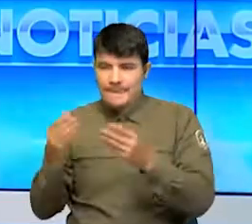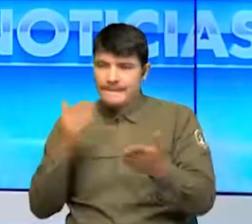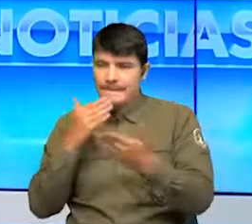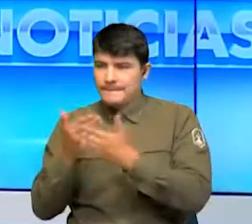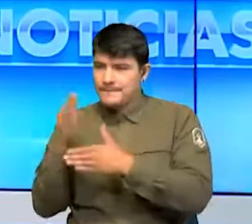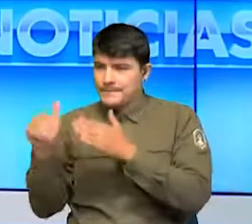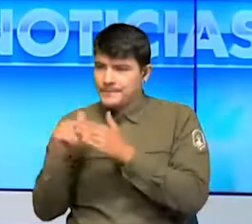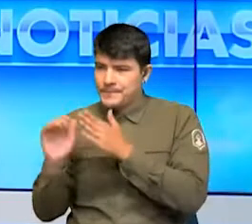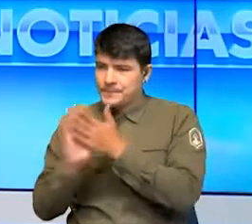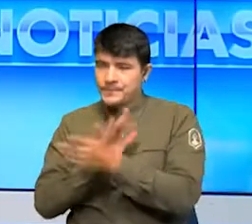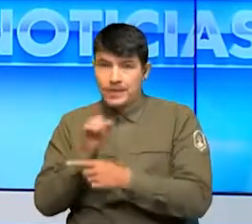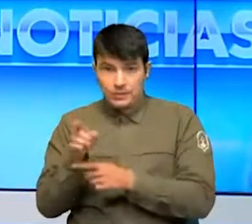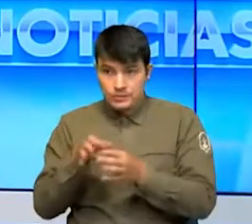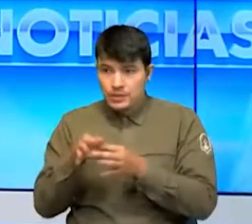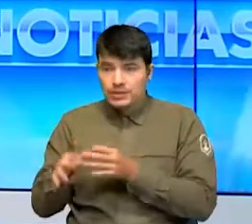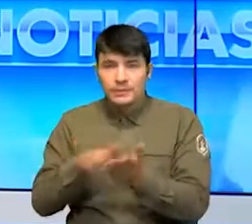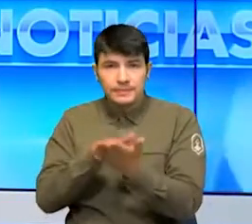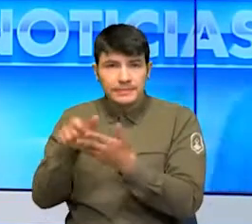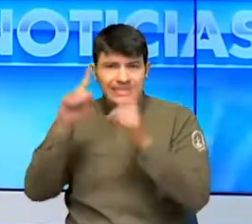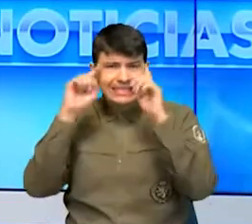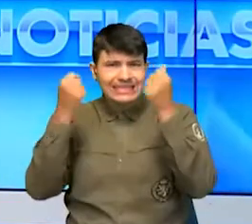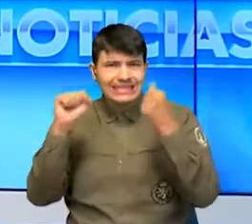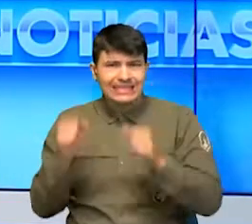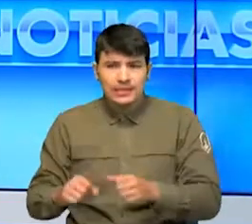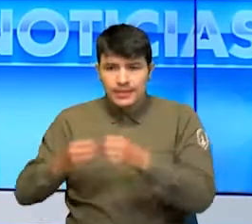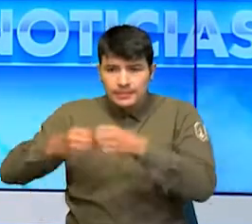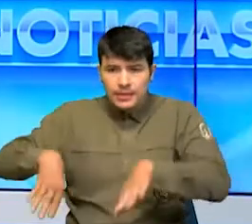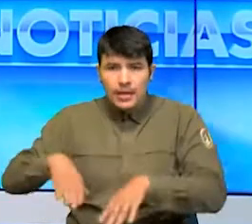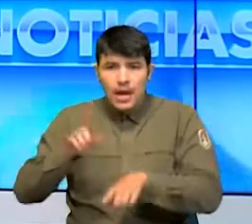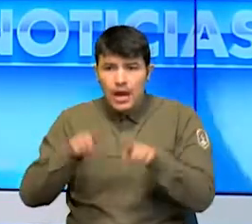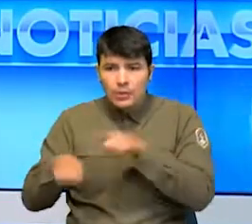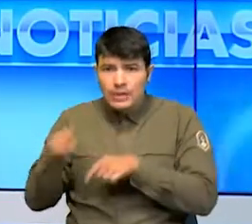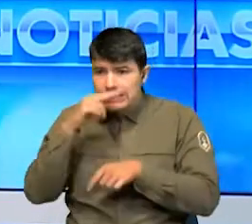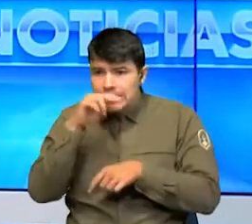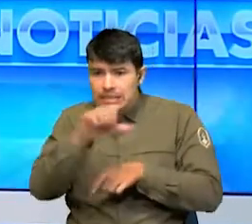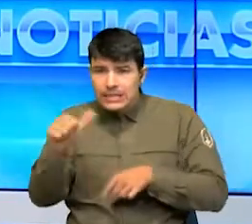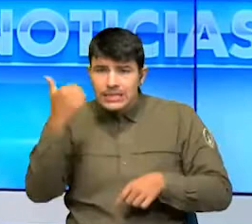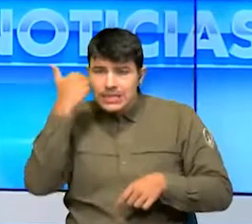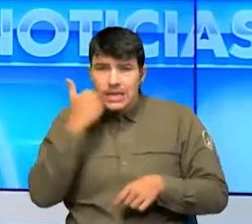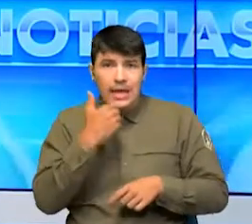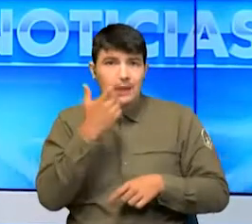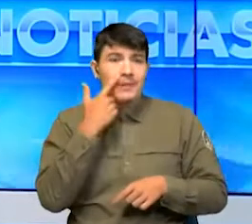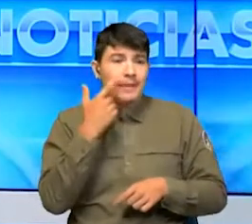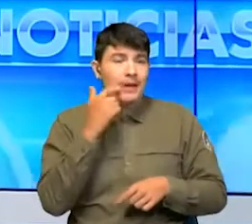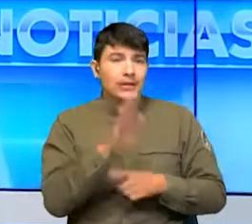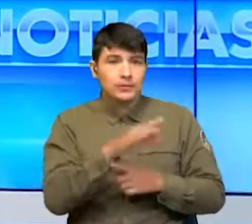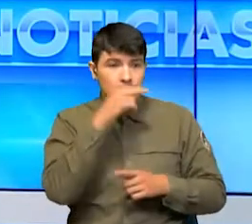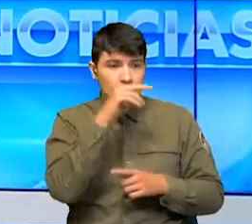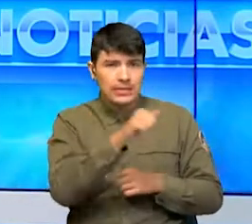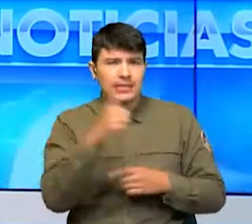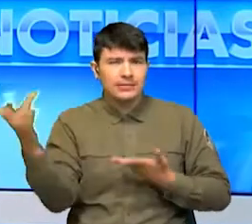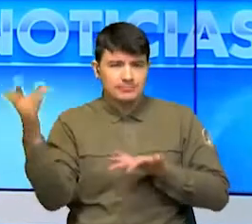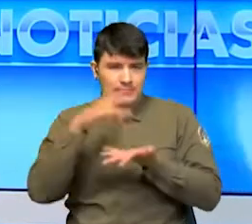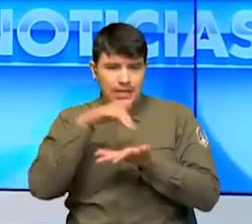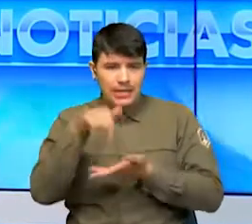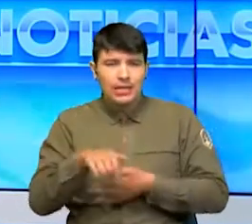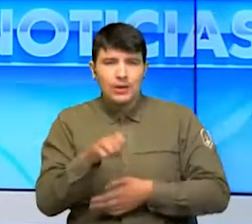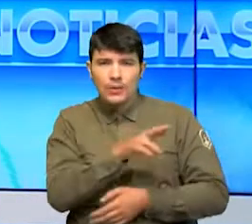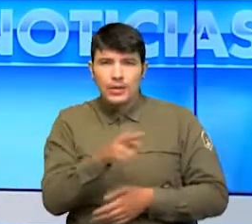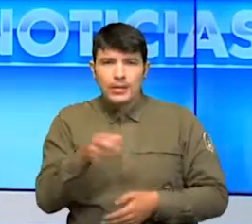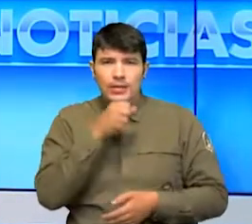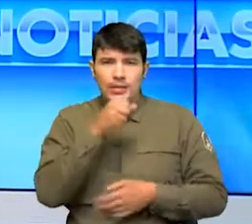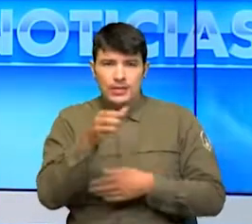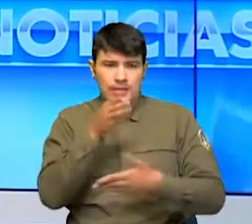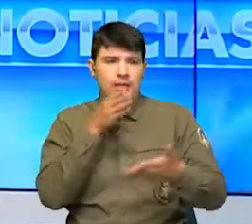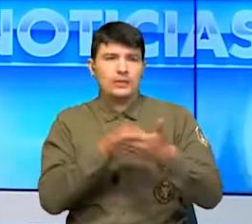y mucha atención porque en girona y preocupación por la desaparición de varias menores de edad el padre de una de ellas se acercó al sistema informativo a denunciar la